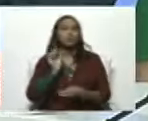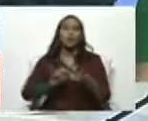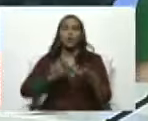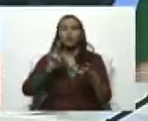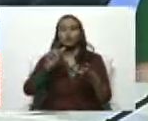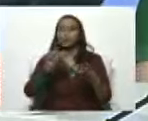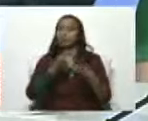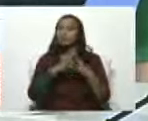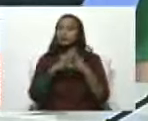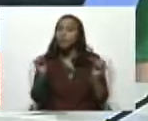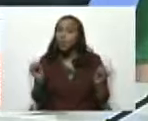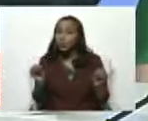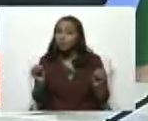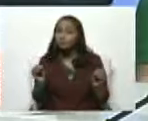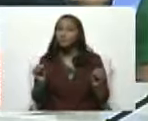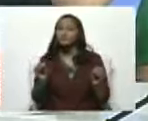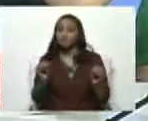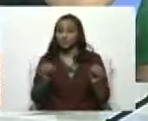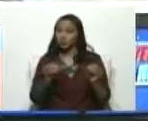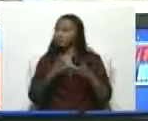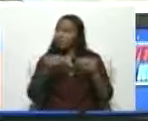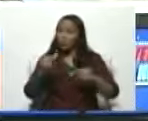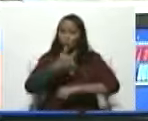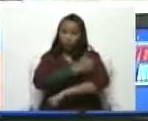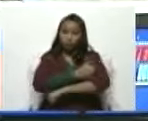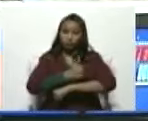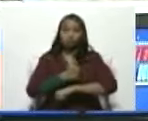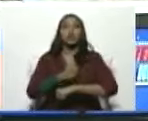Y están todos y todas.